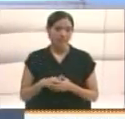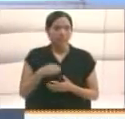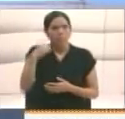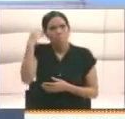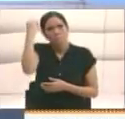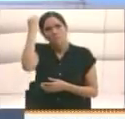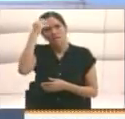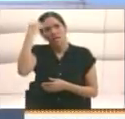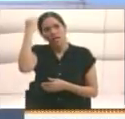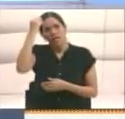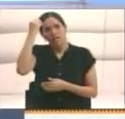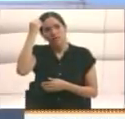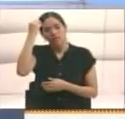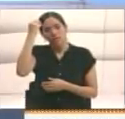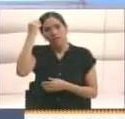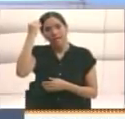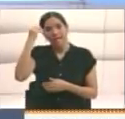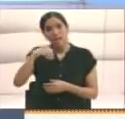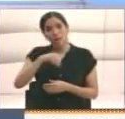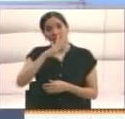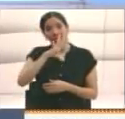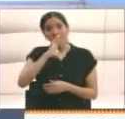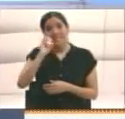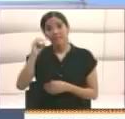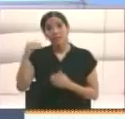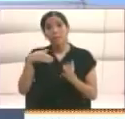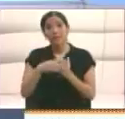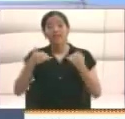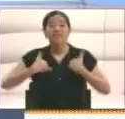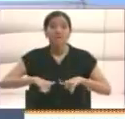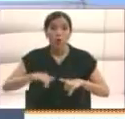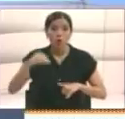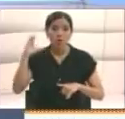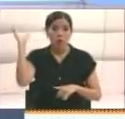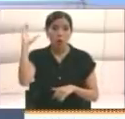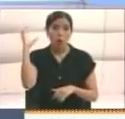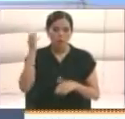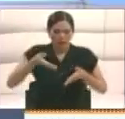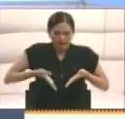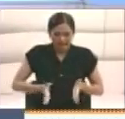en los 500.000 hijos de colombianos que han nacido este año aquí en Venezuela.